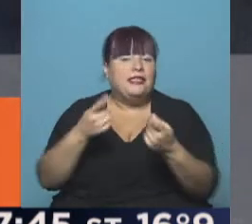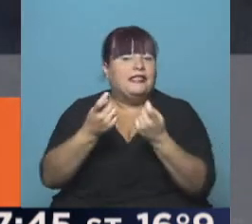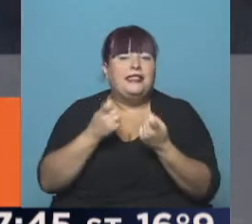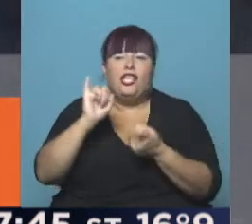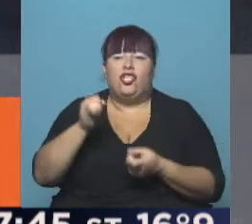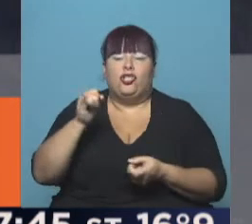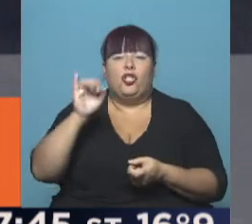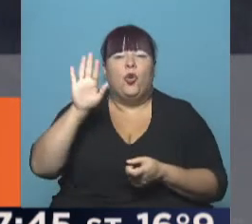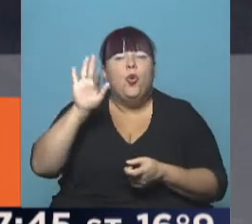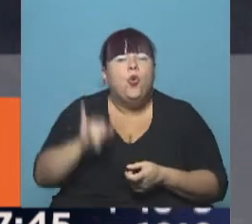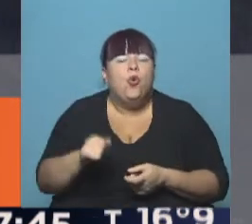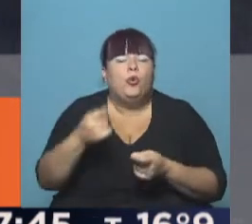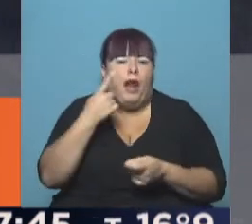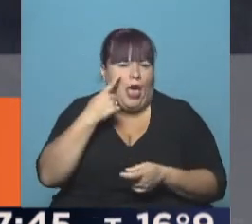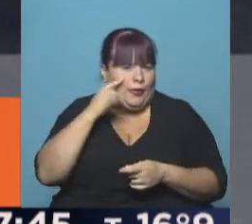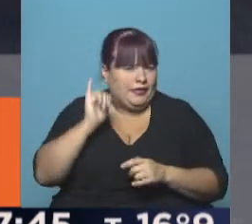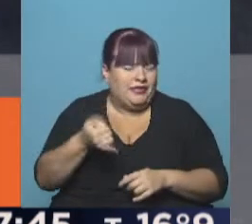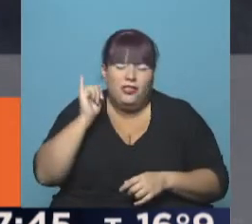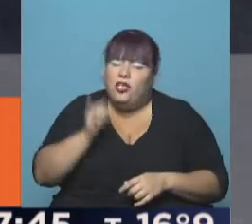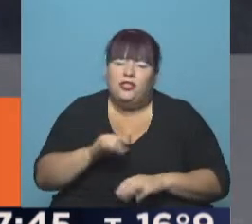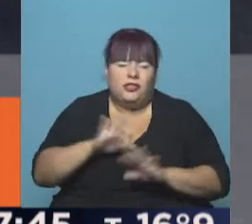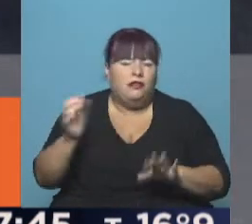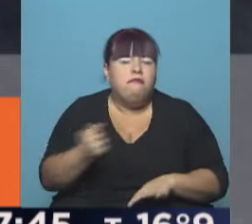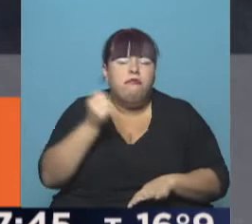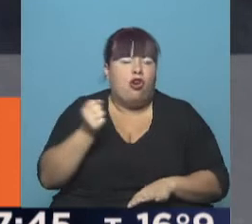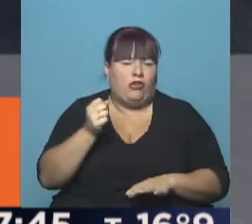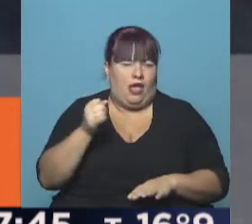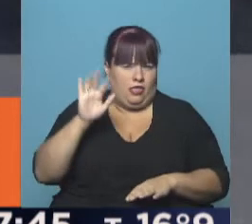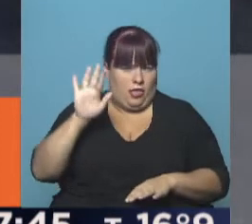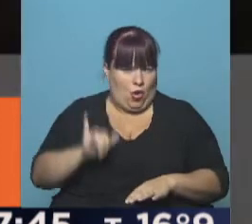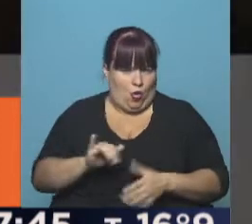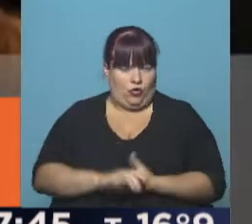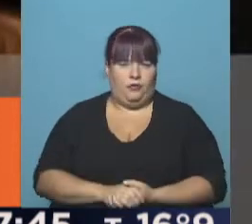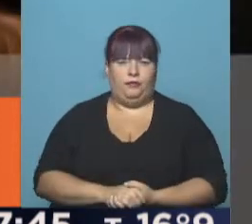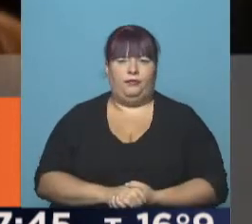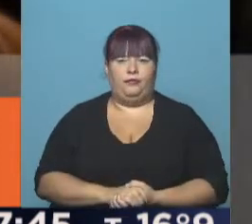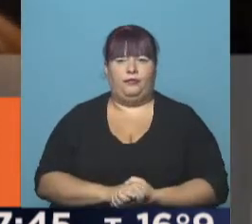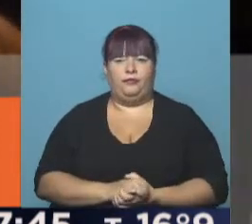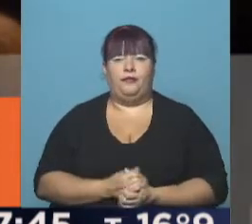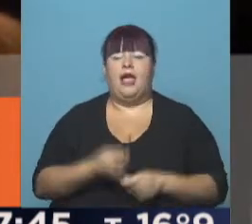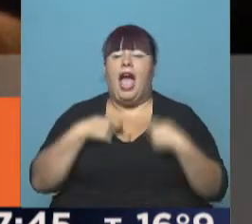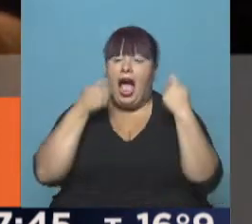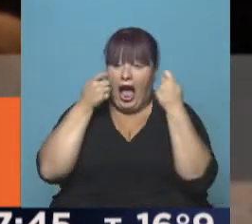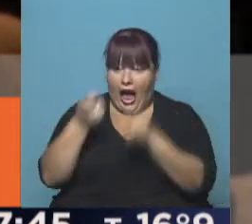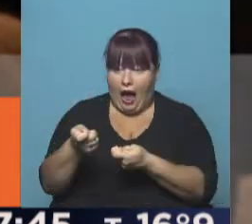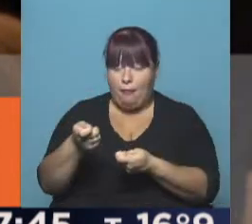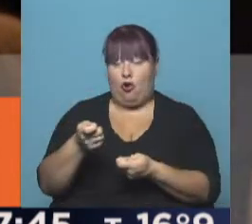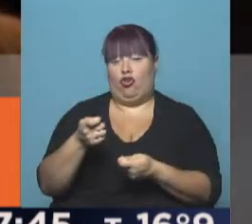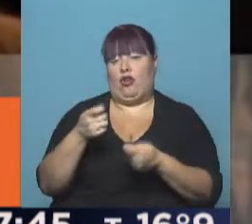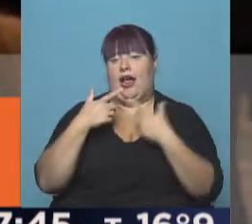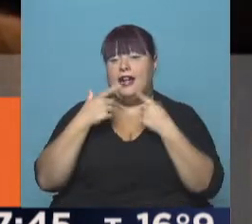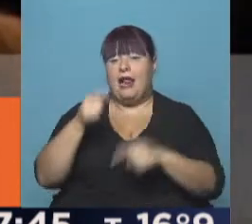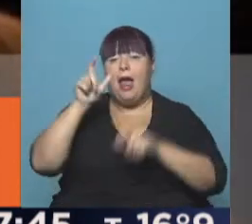necesitan muy y de manera muy importante la electricidad? Respaldar el reclamo de